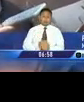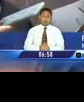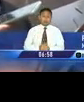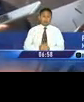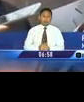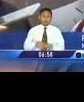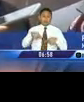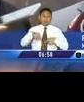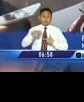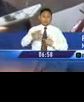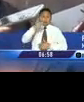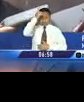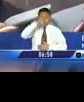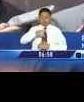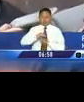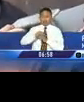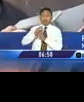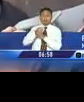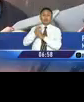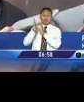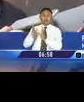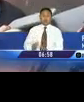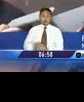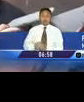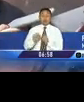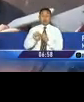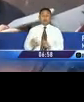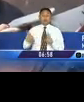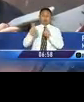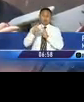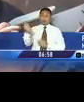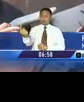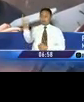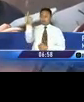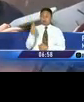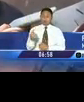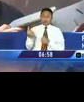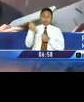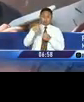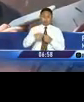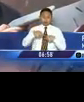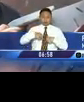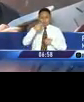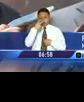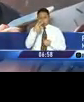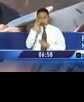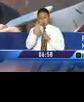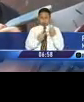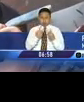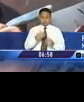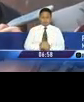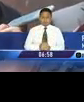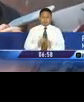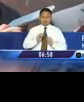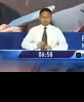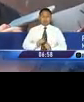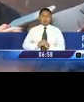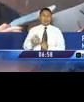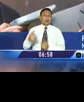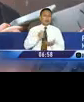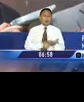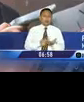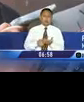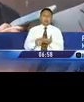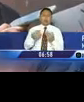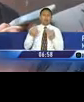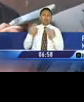a invitar al funcionario de la Relatoría de la ONU para que también participe en calidad de veedor. Vamos a hacer algunos afinamientos de metodología,